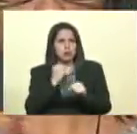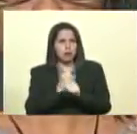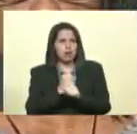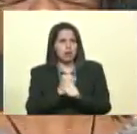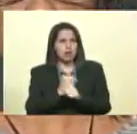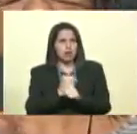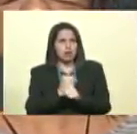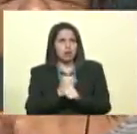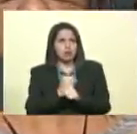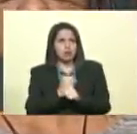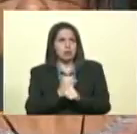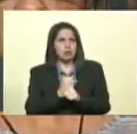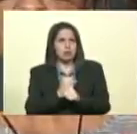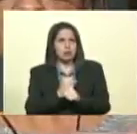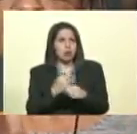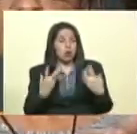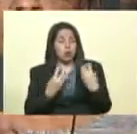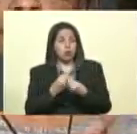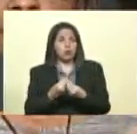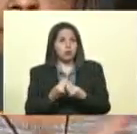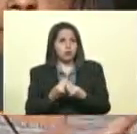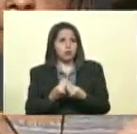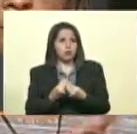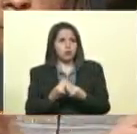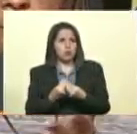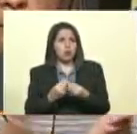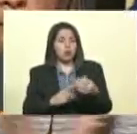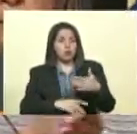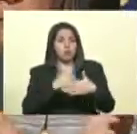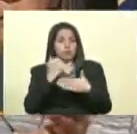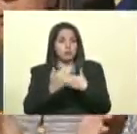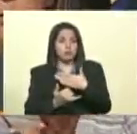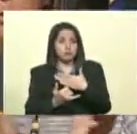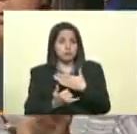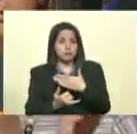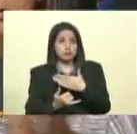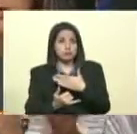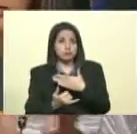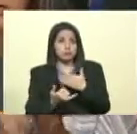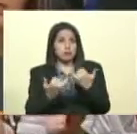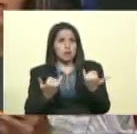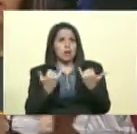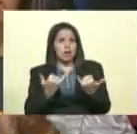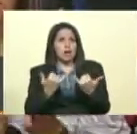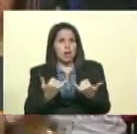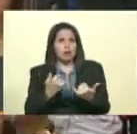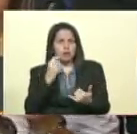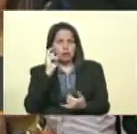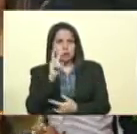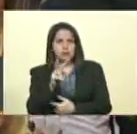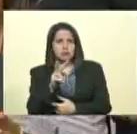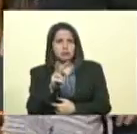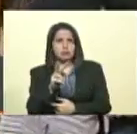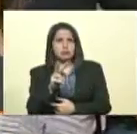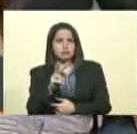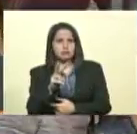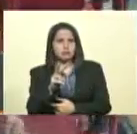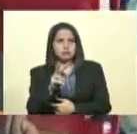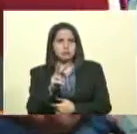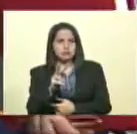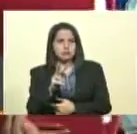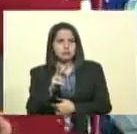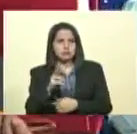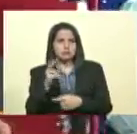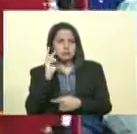a construir mancomunadamente este proyecto. Ahora que llegamos a la mesa, ya en gran medida